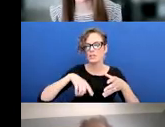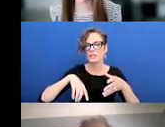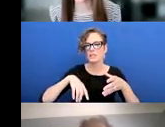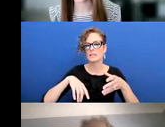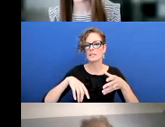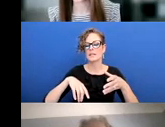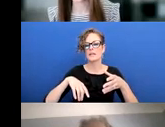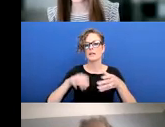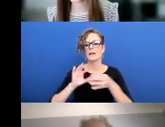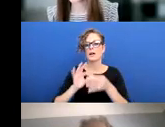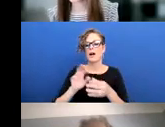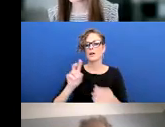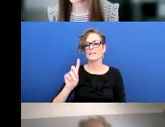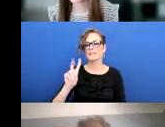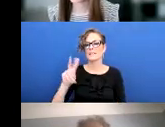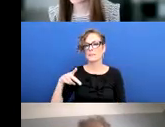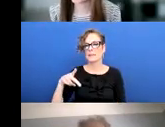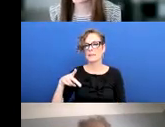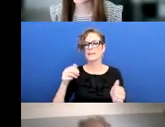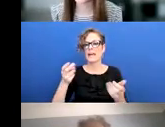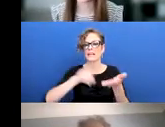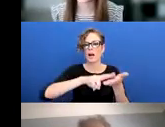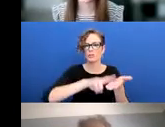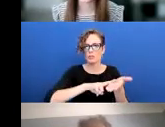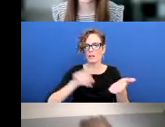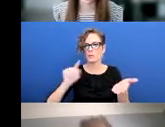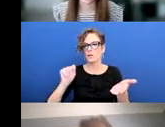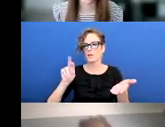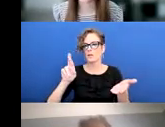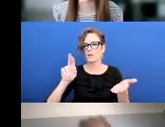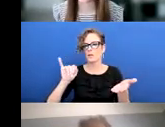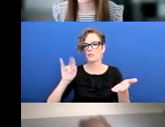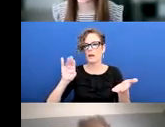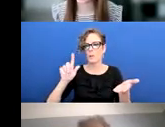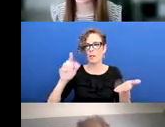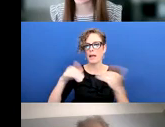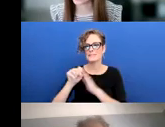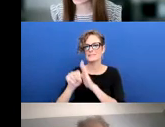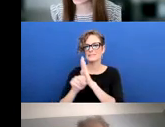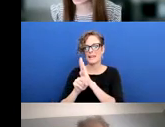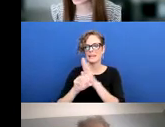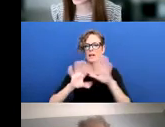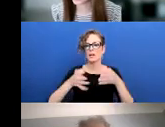definiciones que tienen que ver con coaliciones de indígenas.